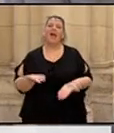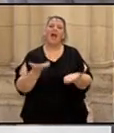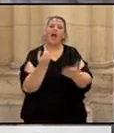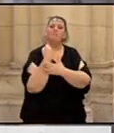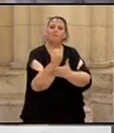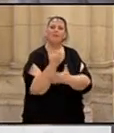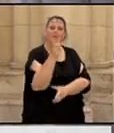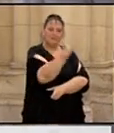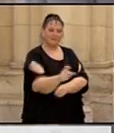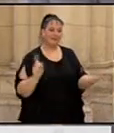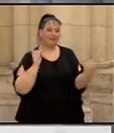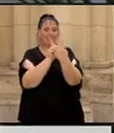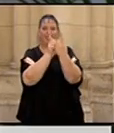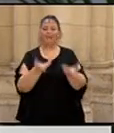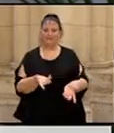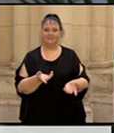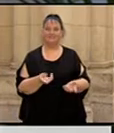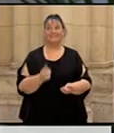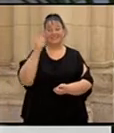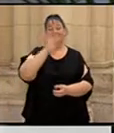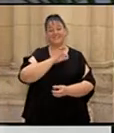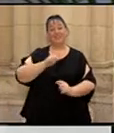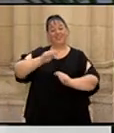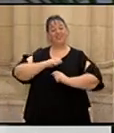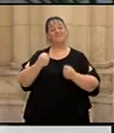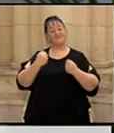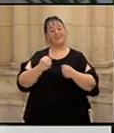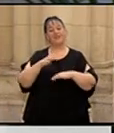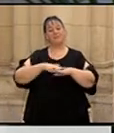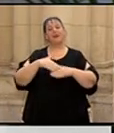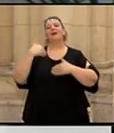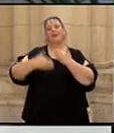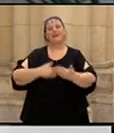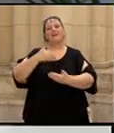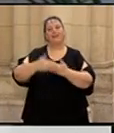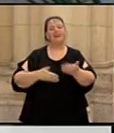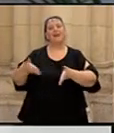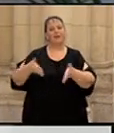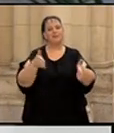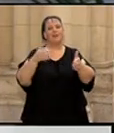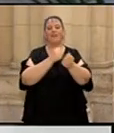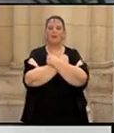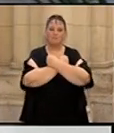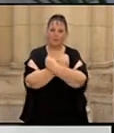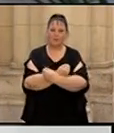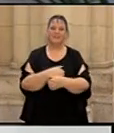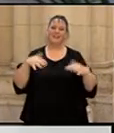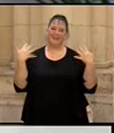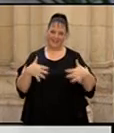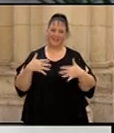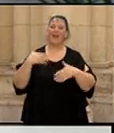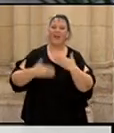camino. Que nos dé fuerzas el Señor para seguir avanzando en el camino del amor y de la